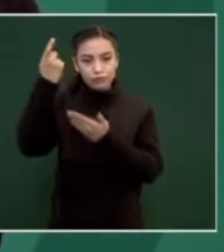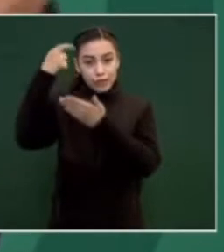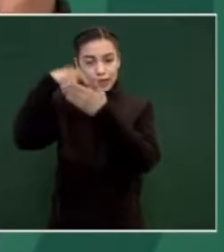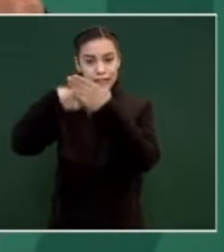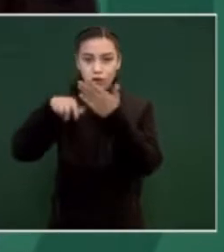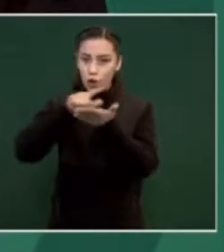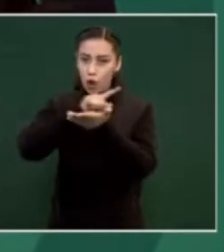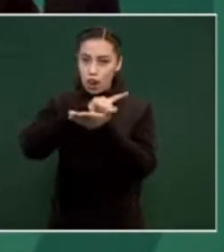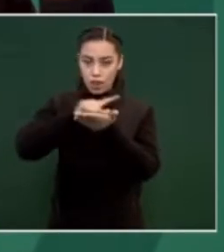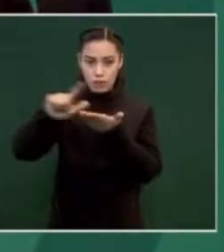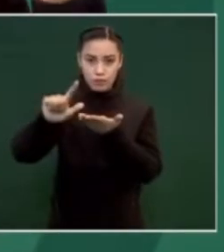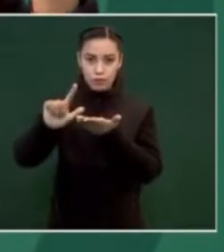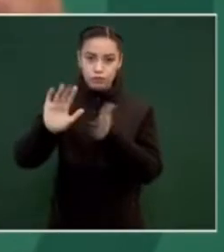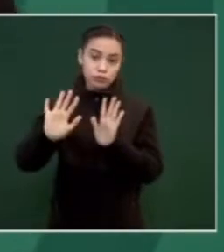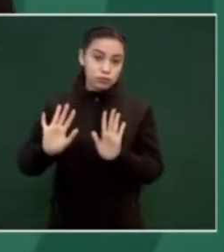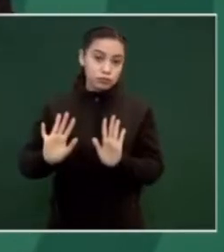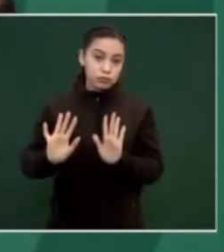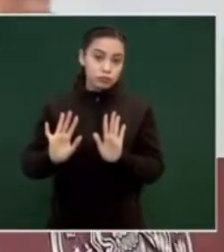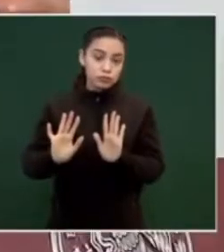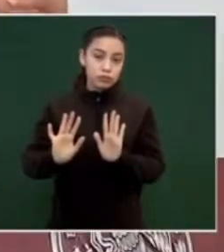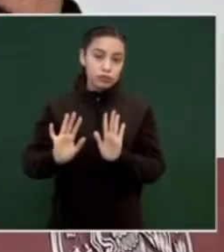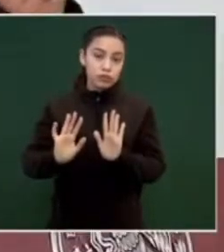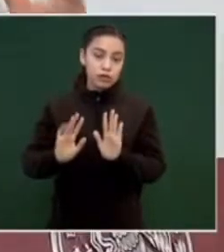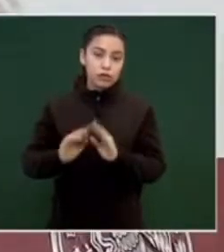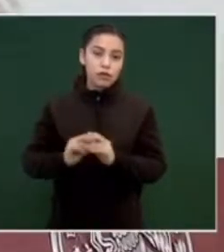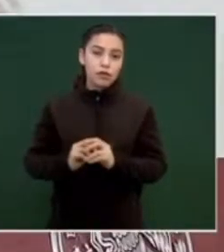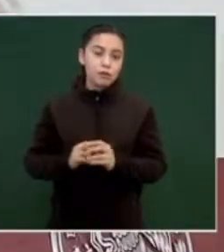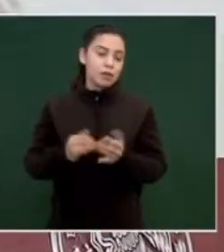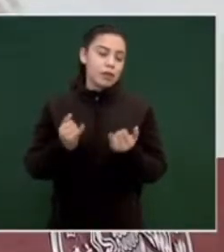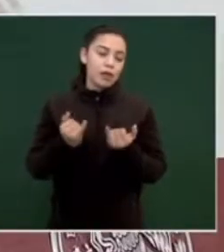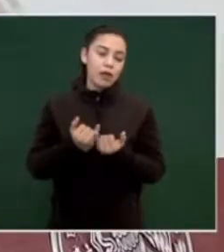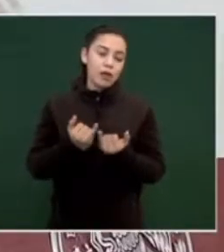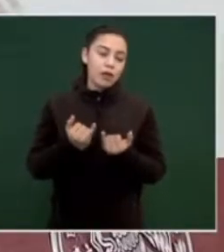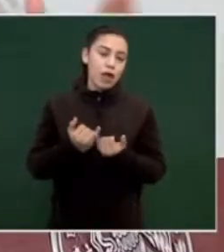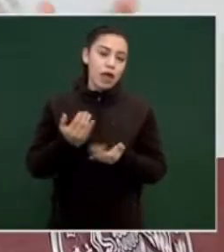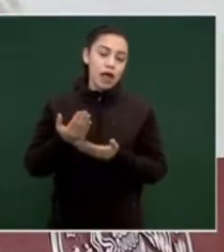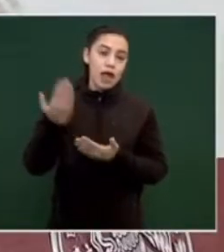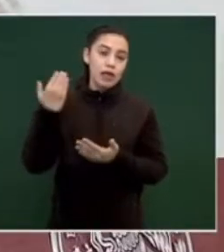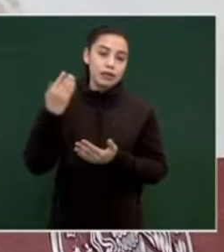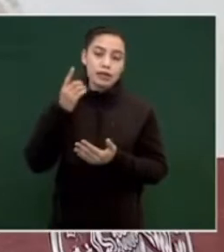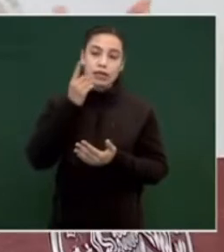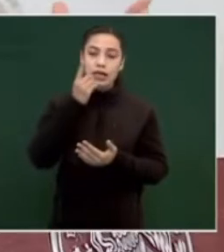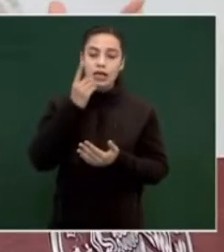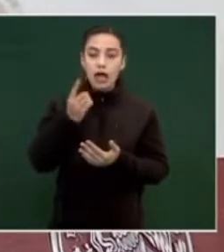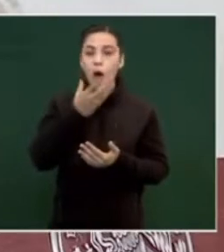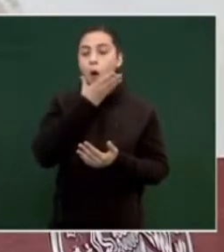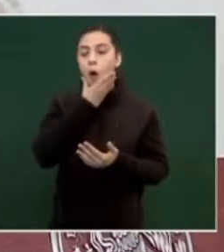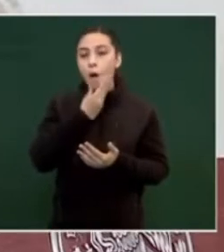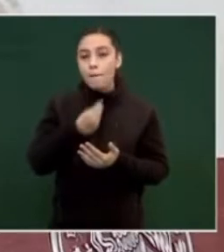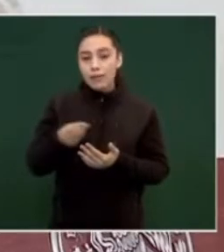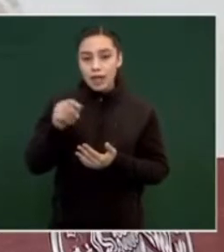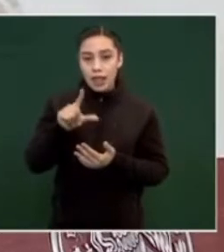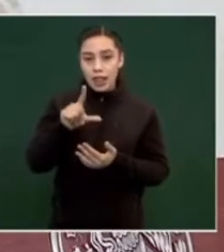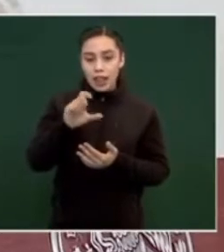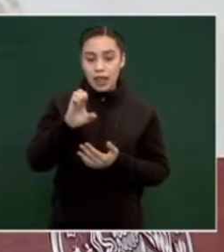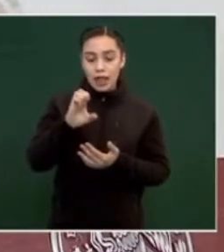los días leon tolstoi que es uno de los escritores que más admiro